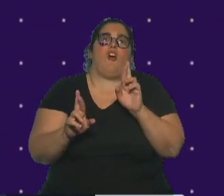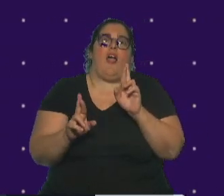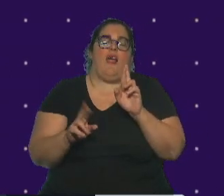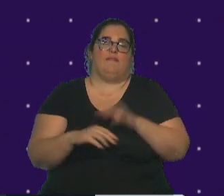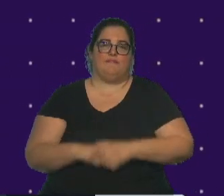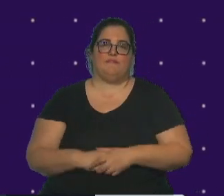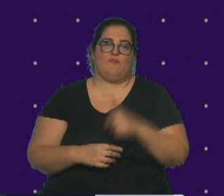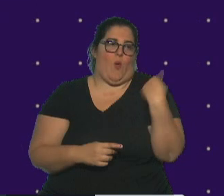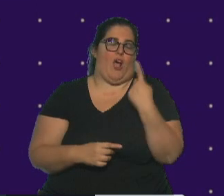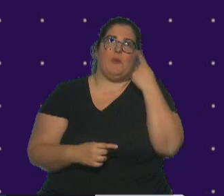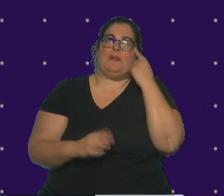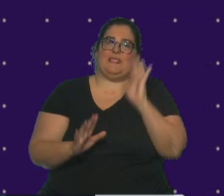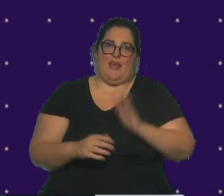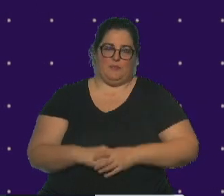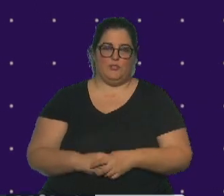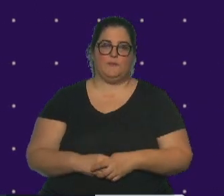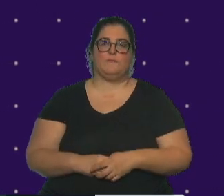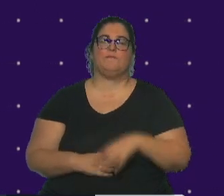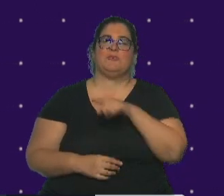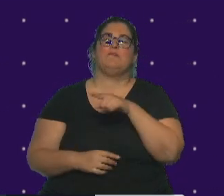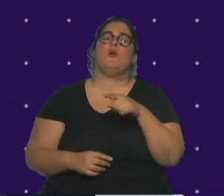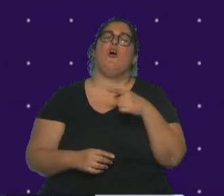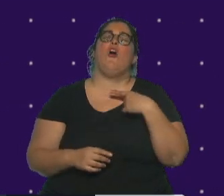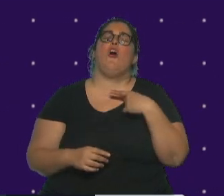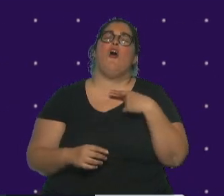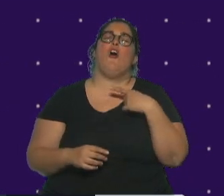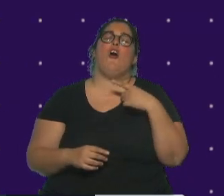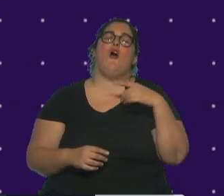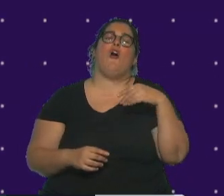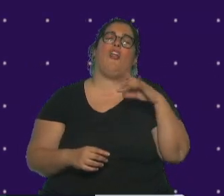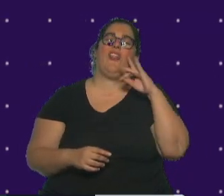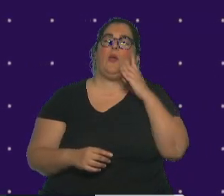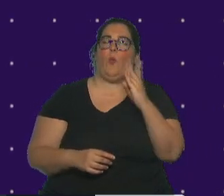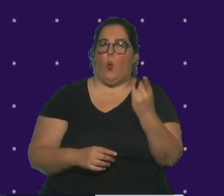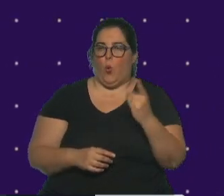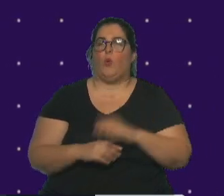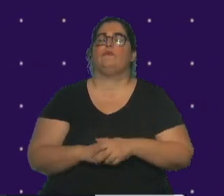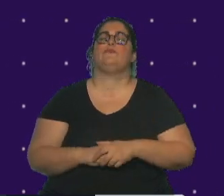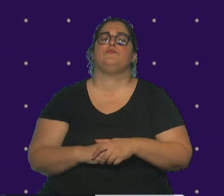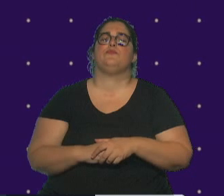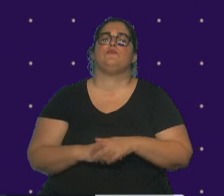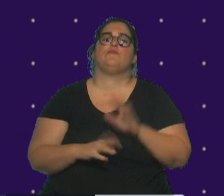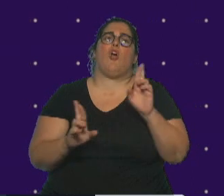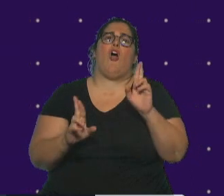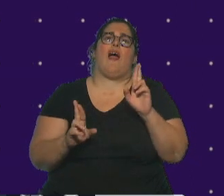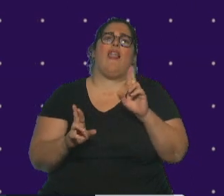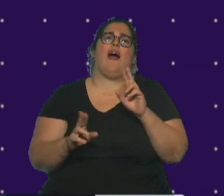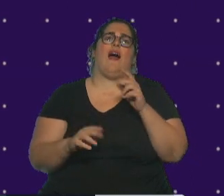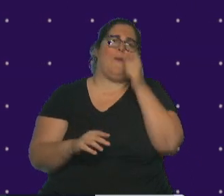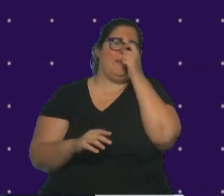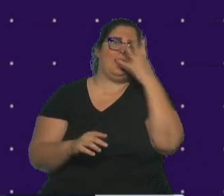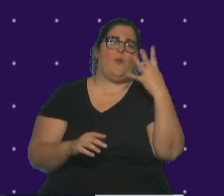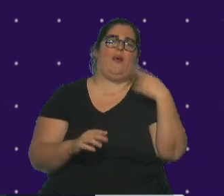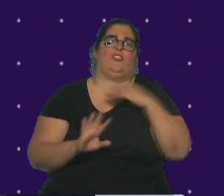Bueno, así está Emi Martínez, fue un año increíble. No veo la hora que llegue el 2024. Feliz año